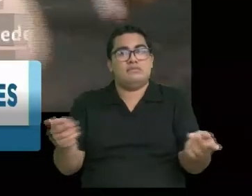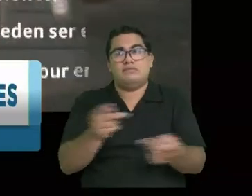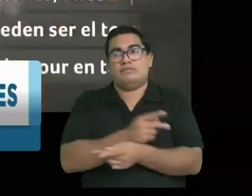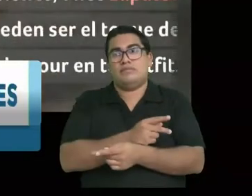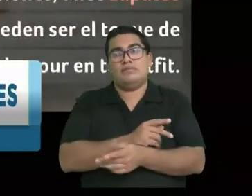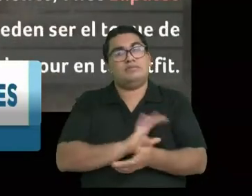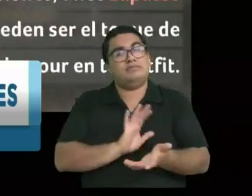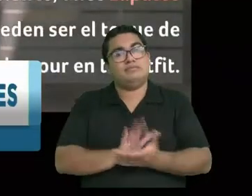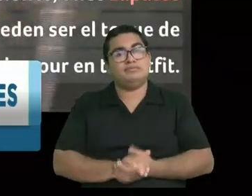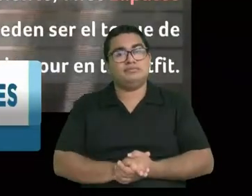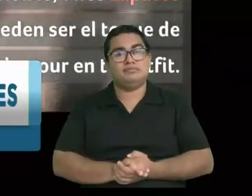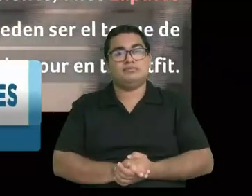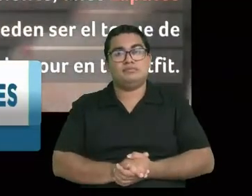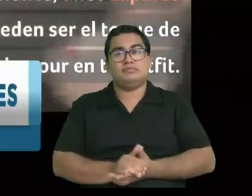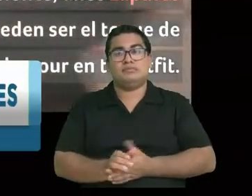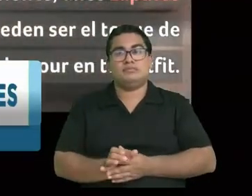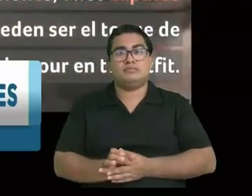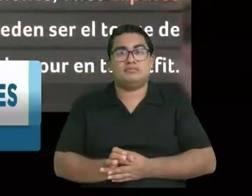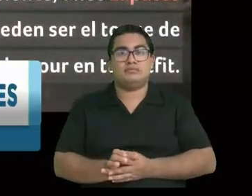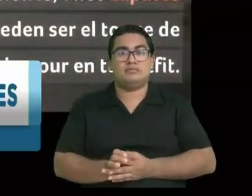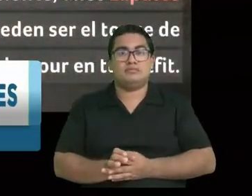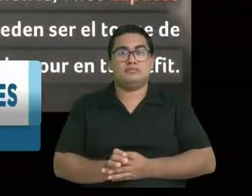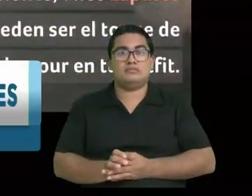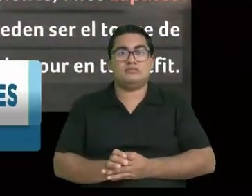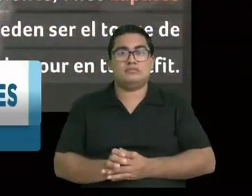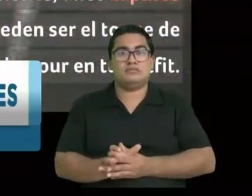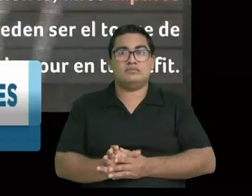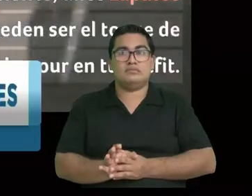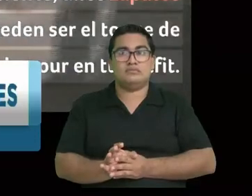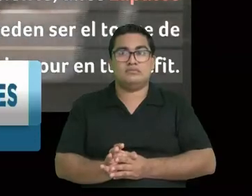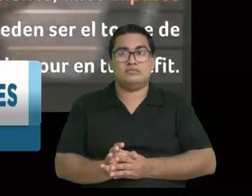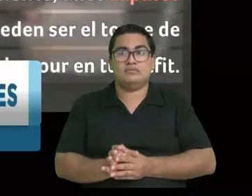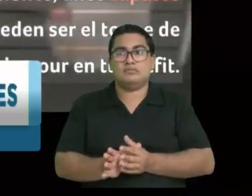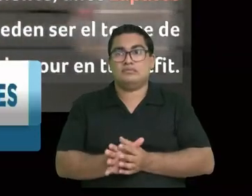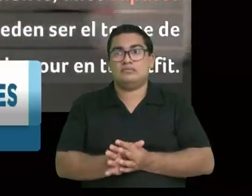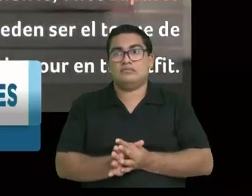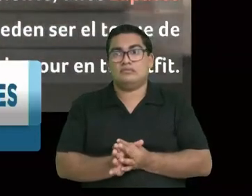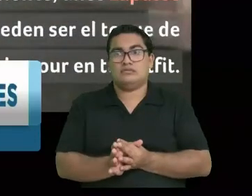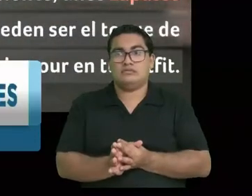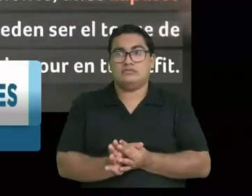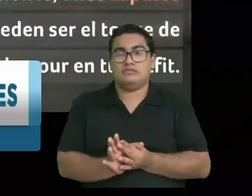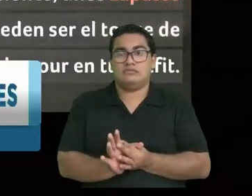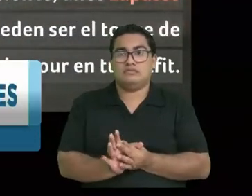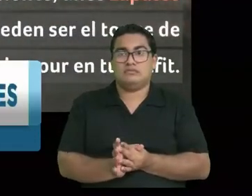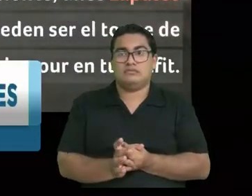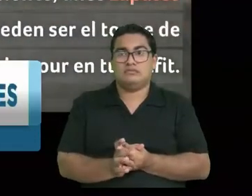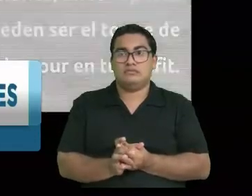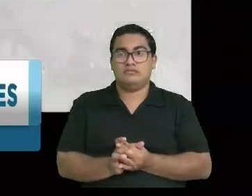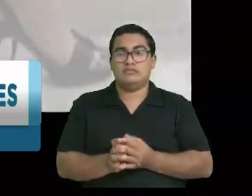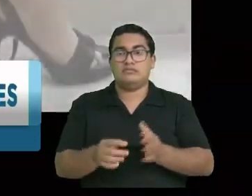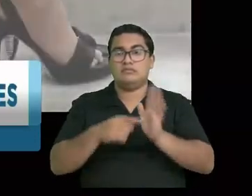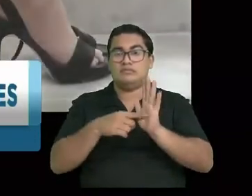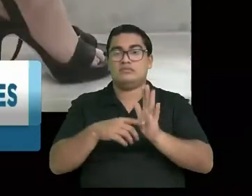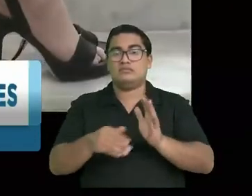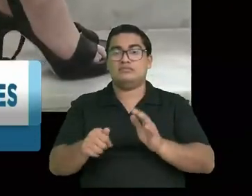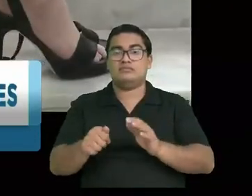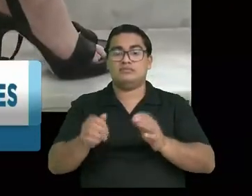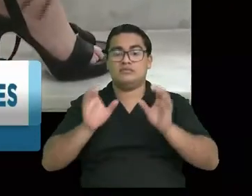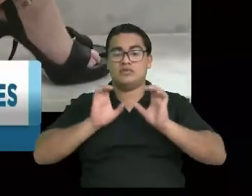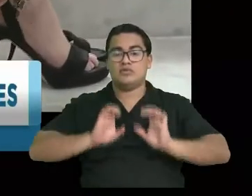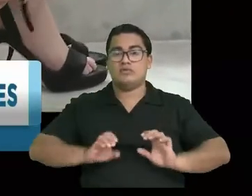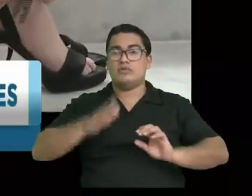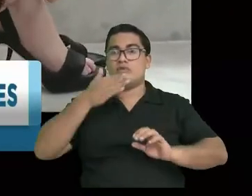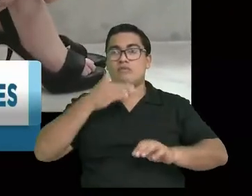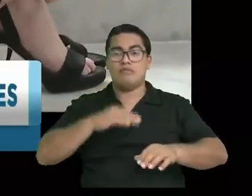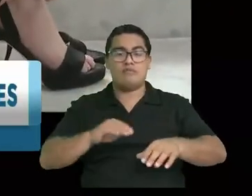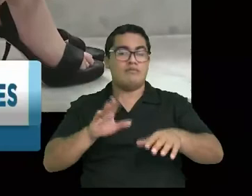se destruya por completo. Yeah. Ahora también mala circulación. Claro, acordate que todo es un equilibrio. Y el